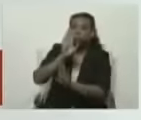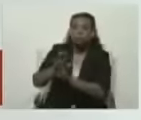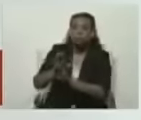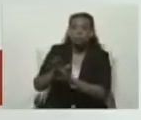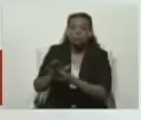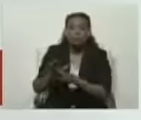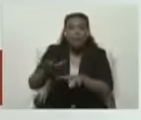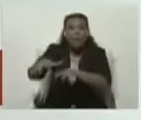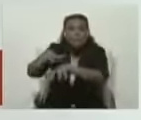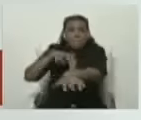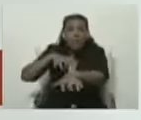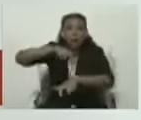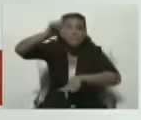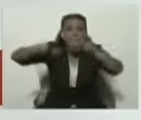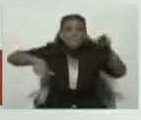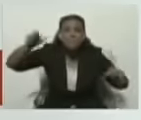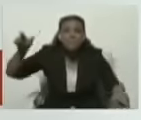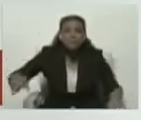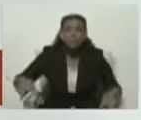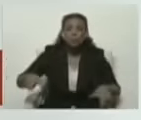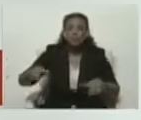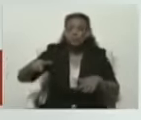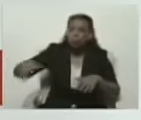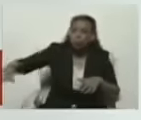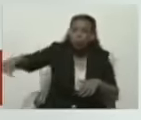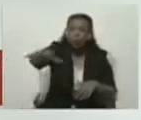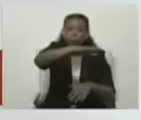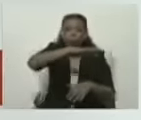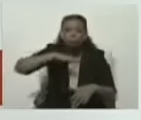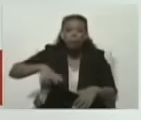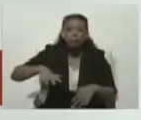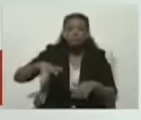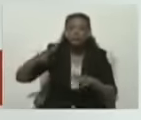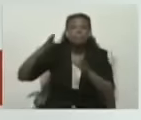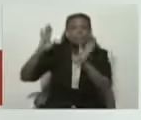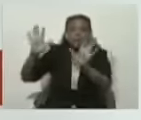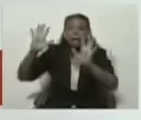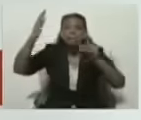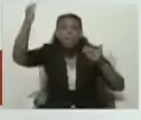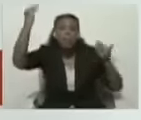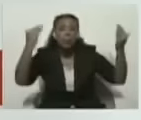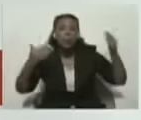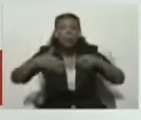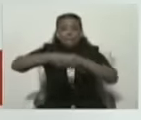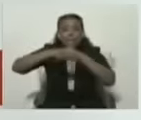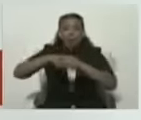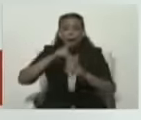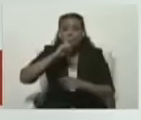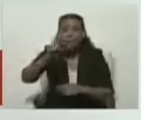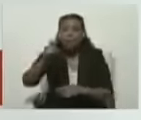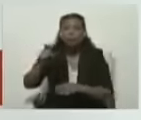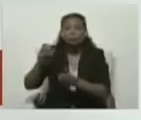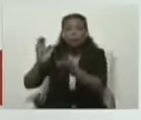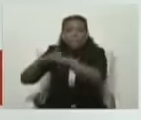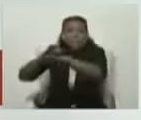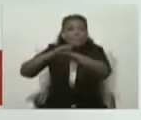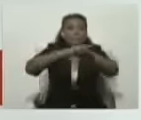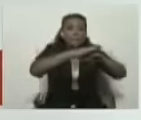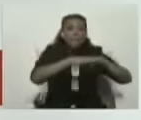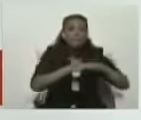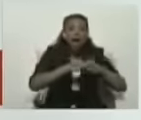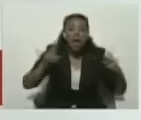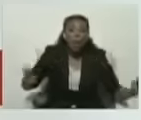los miles y miles y miles de manos que ha estrechado el presidente Nicolás Maduro en